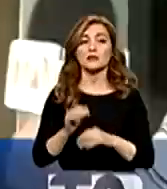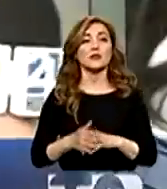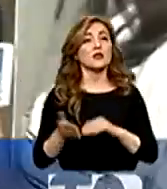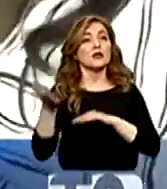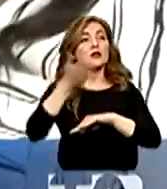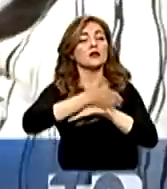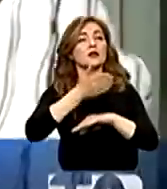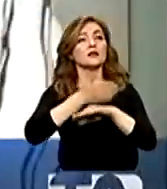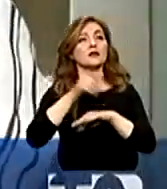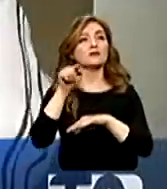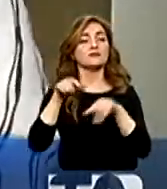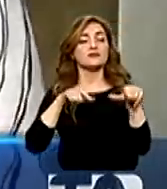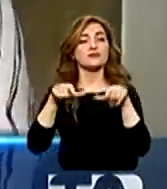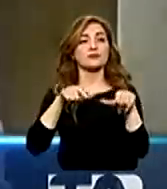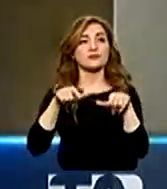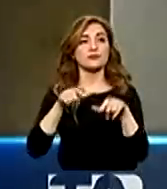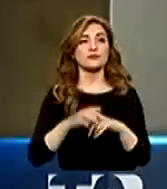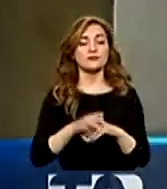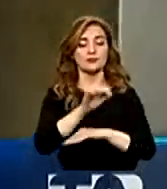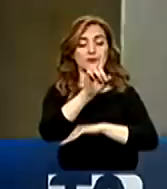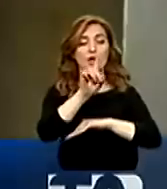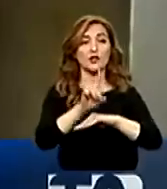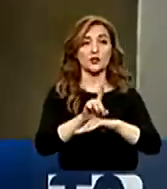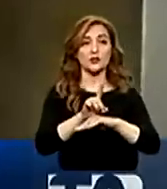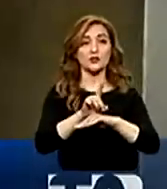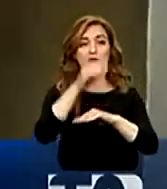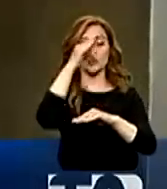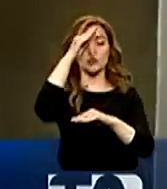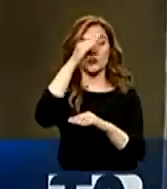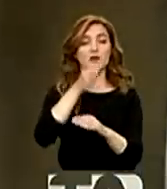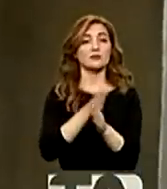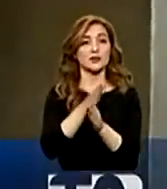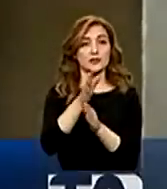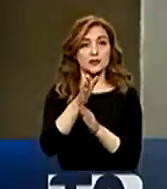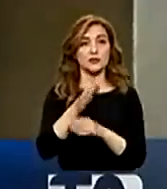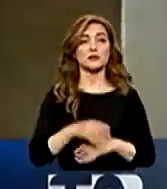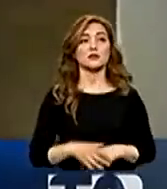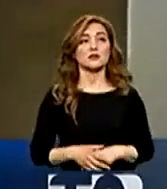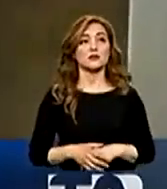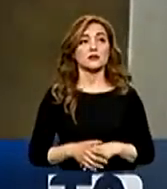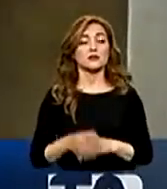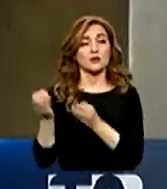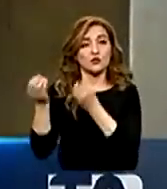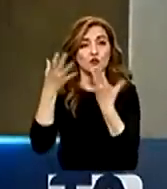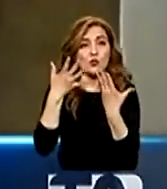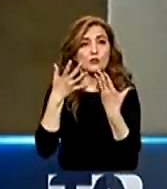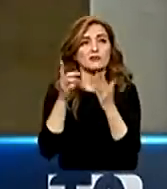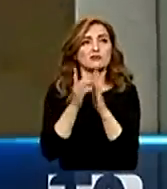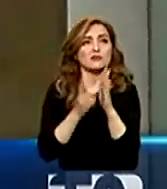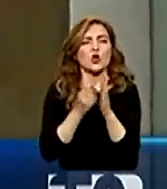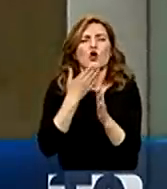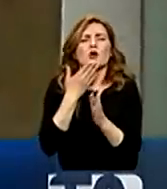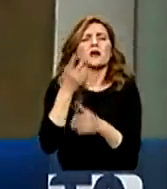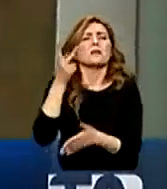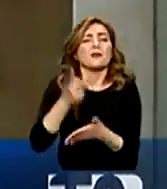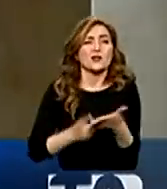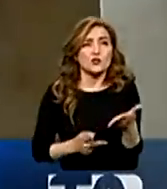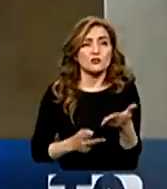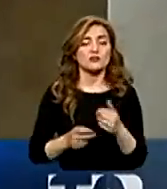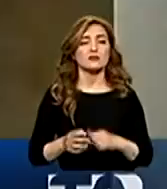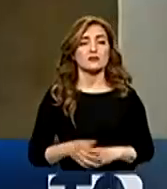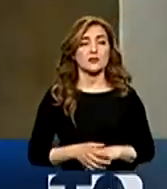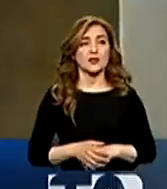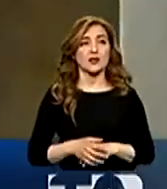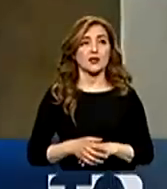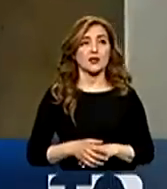minutos también estuvo en este lugar el director de la DINASED, Víctor Arauz, quien nos cuenta un poco cómo habrían sucedido los hechos. La persona se